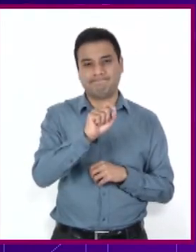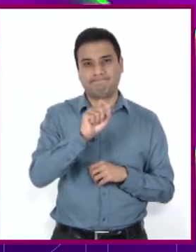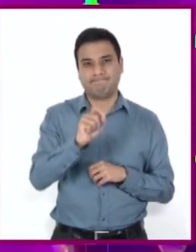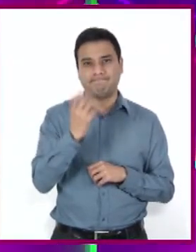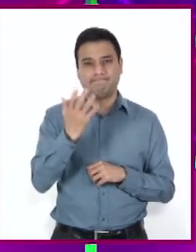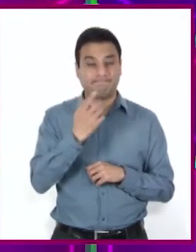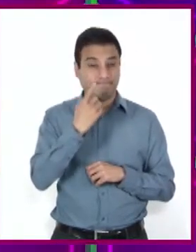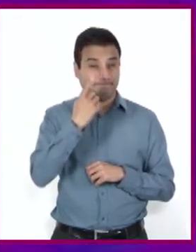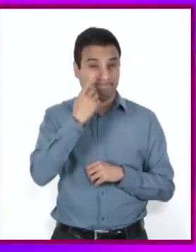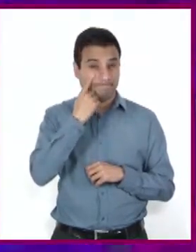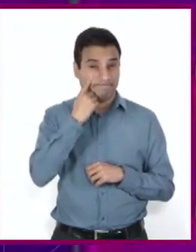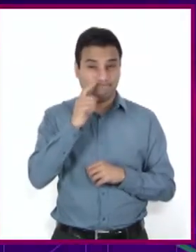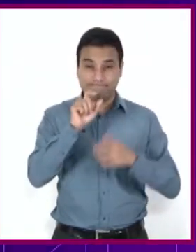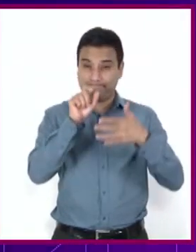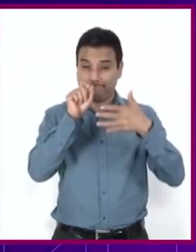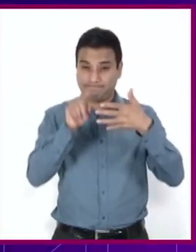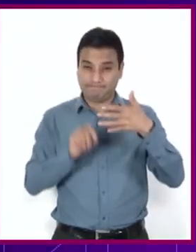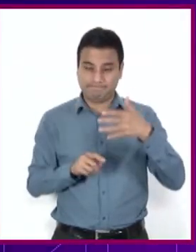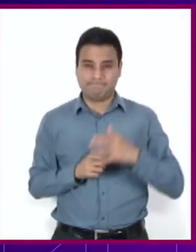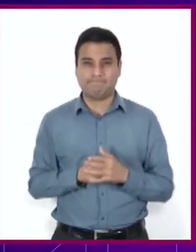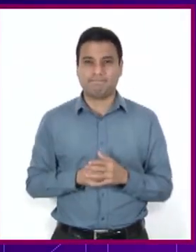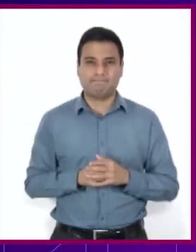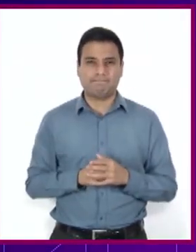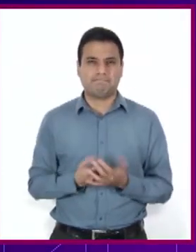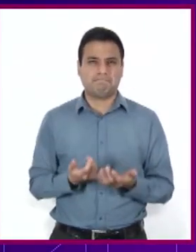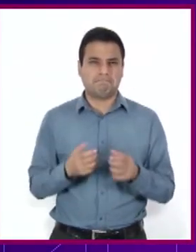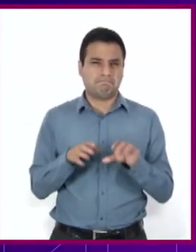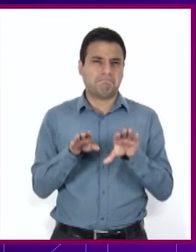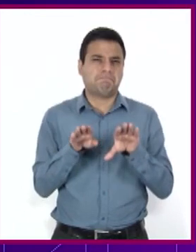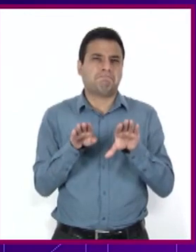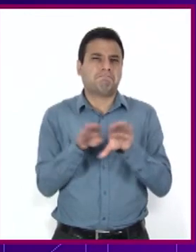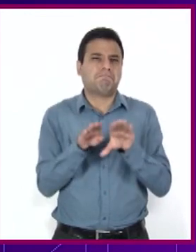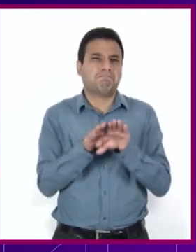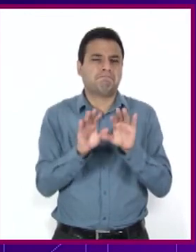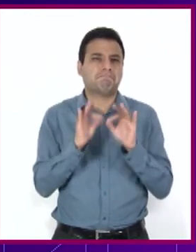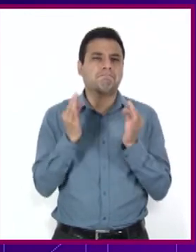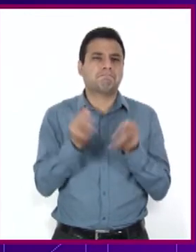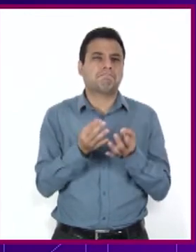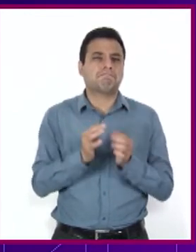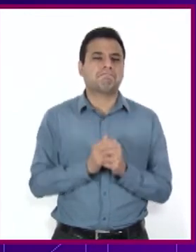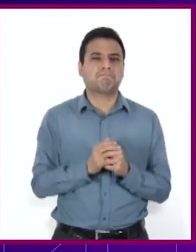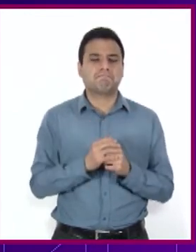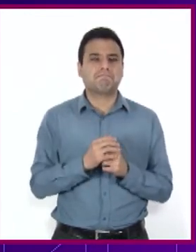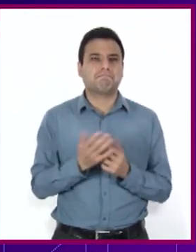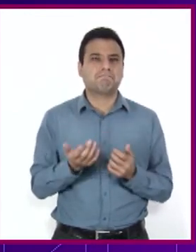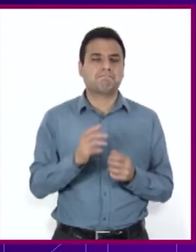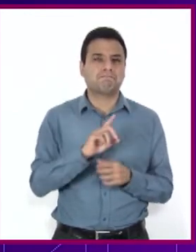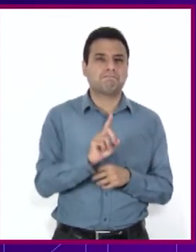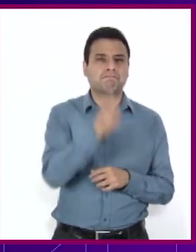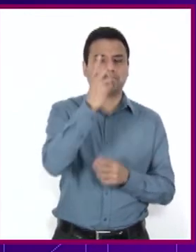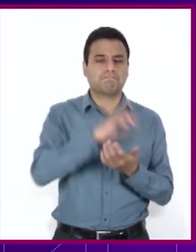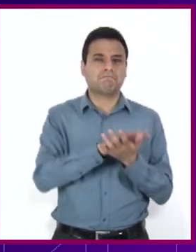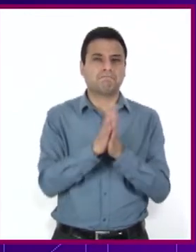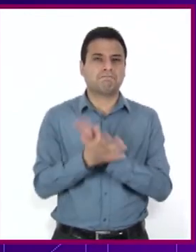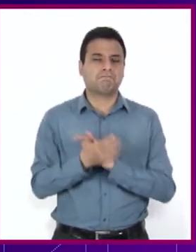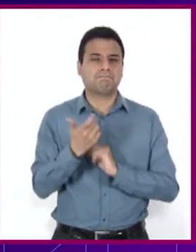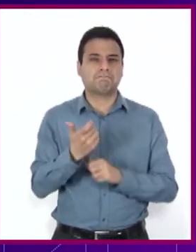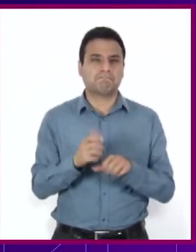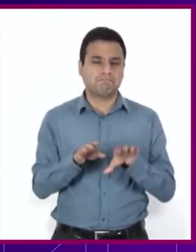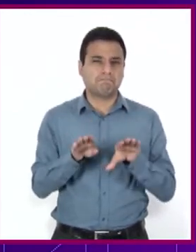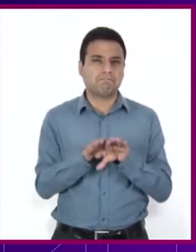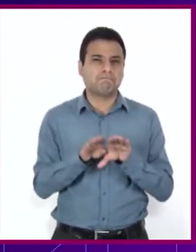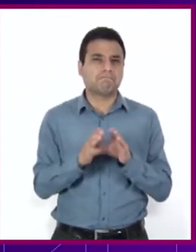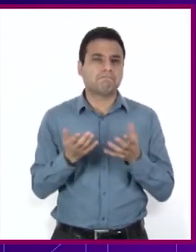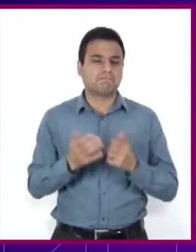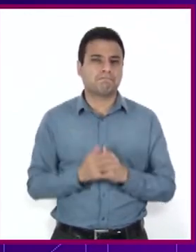constantes. ¿Cuál es la expresión algebraica o fórmula que permite convertir los dólares a pesos mexicanos?